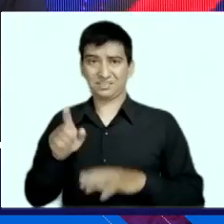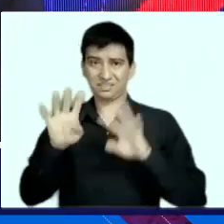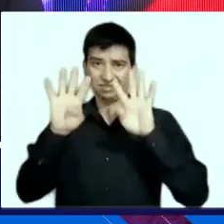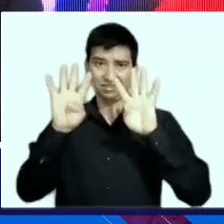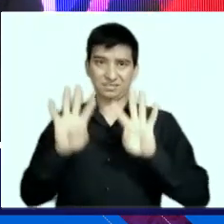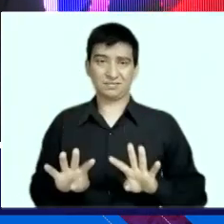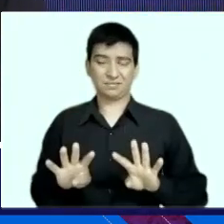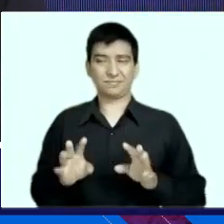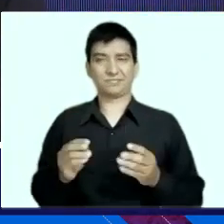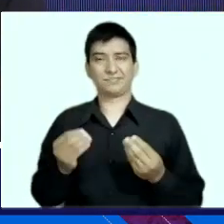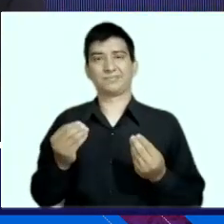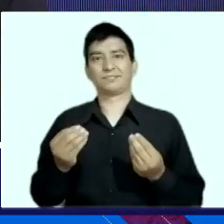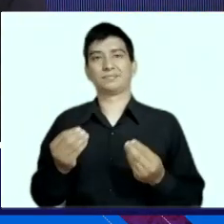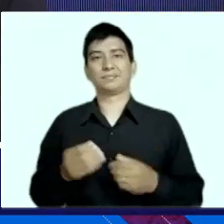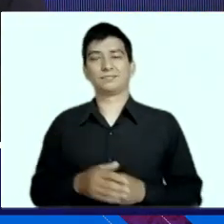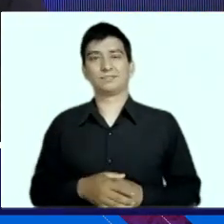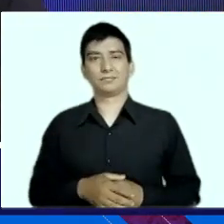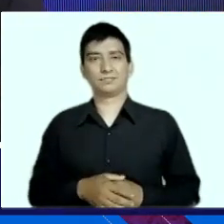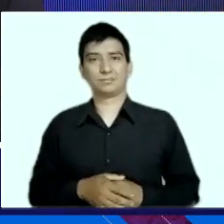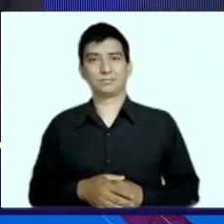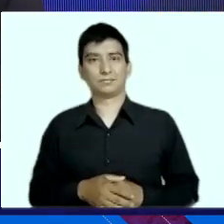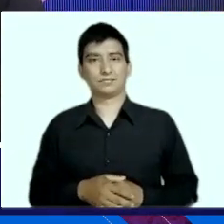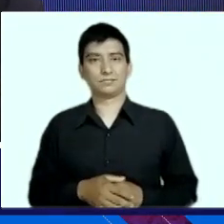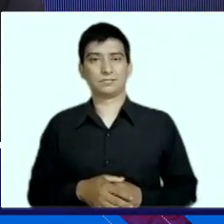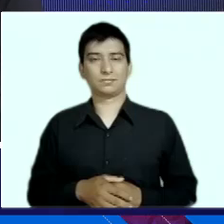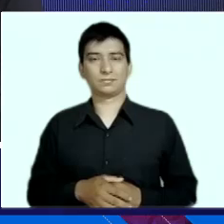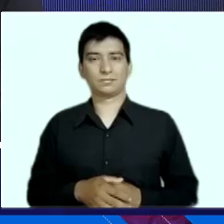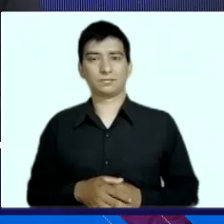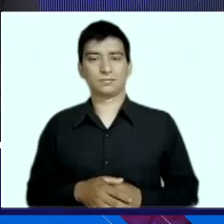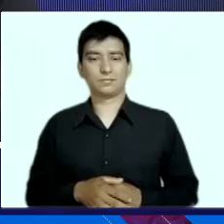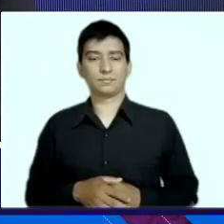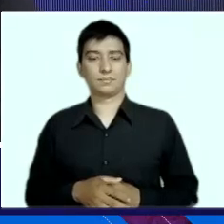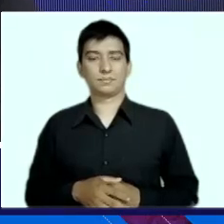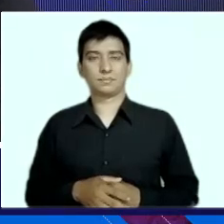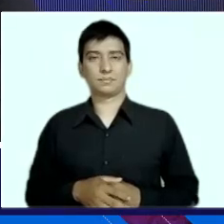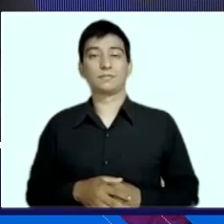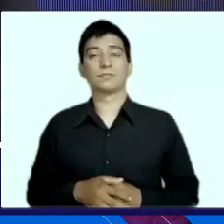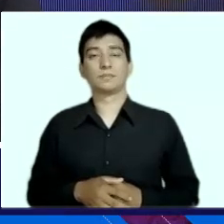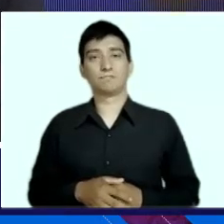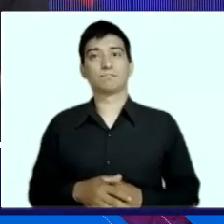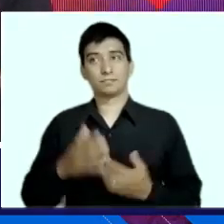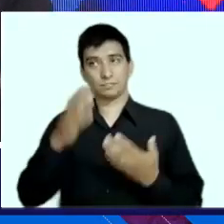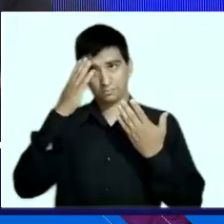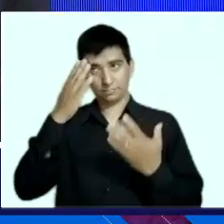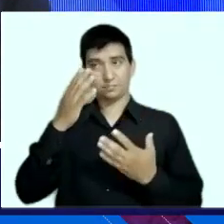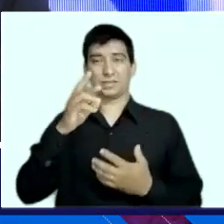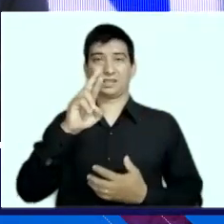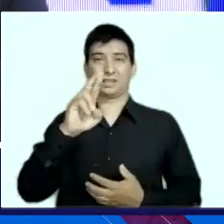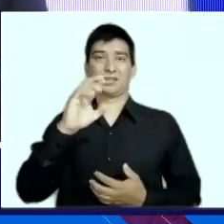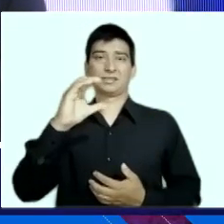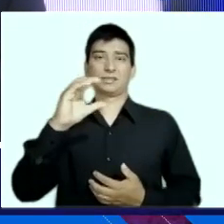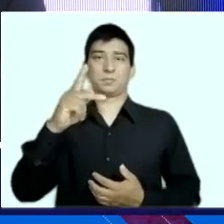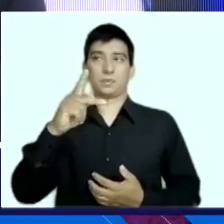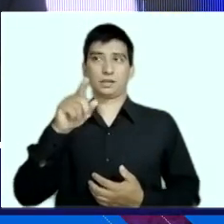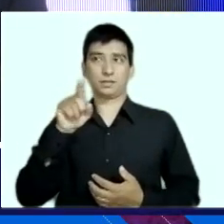por medio. Claro. Y además no te olvides que agradecemos a los amigos de la RCP. Ah, es verdad, así de gentileza. Gracias por la nota. Red Chaqueña,